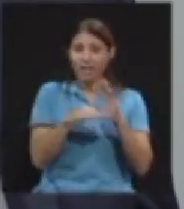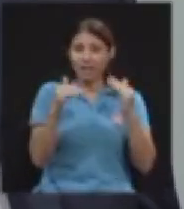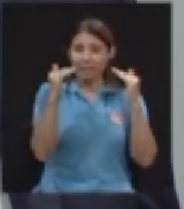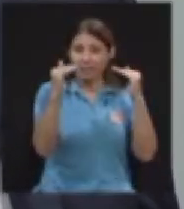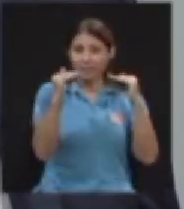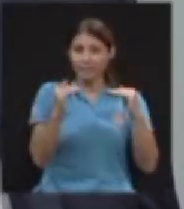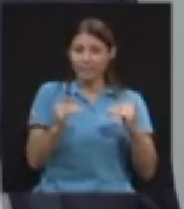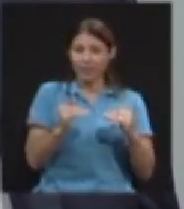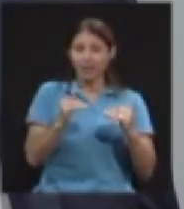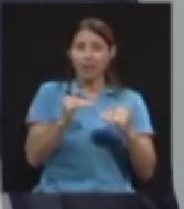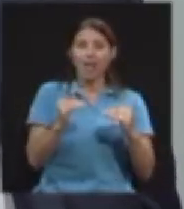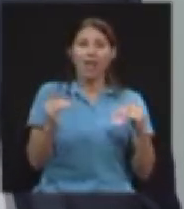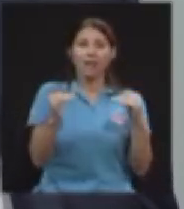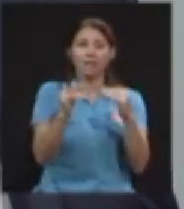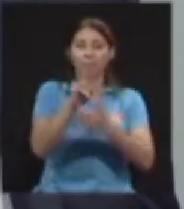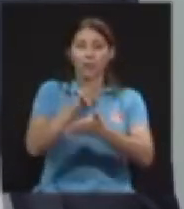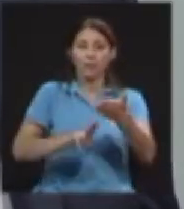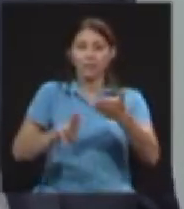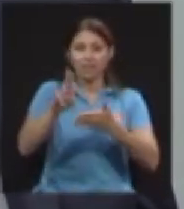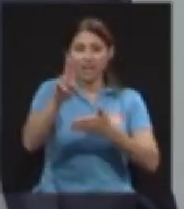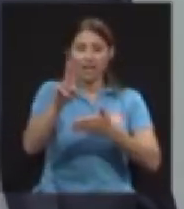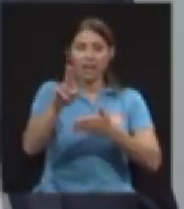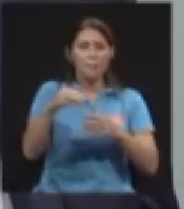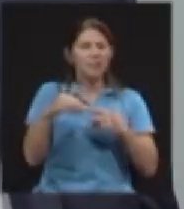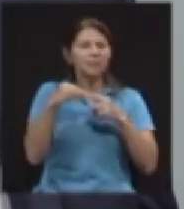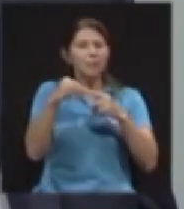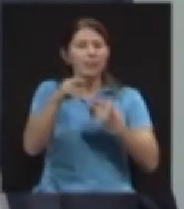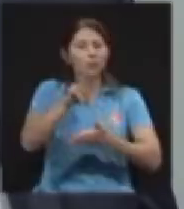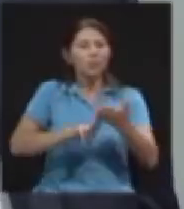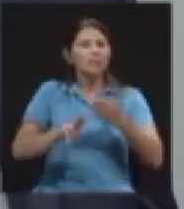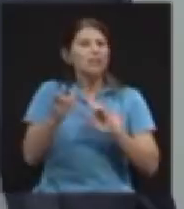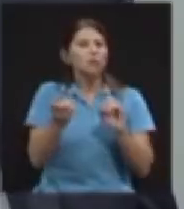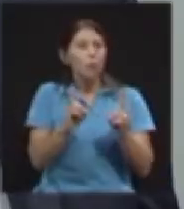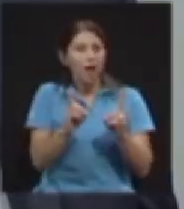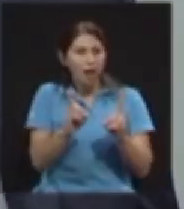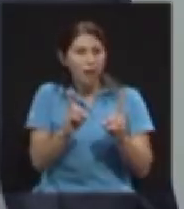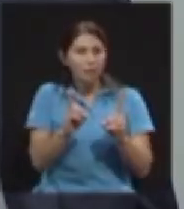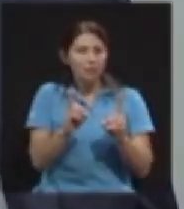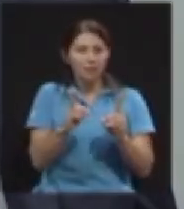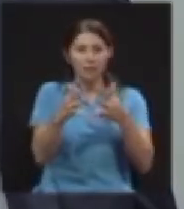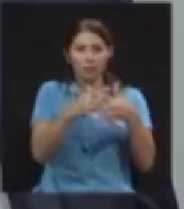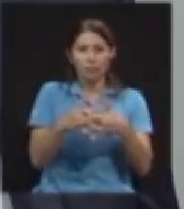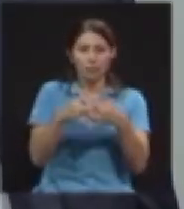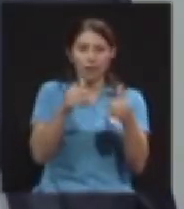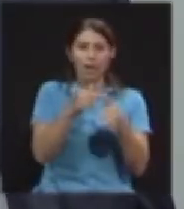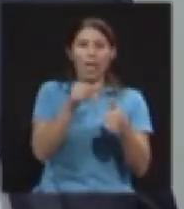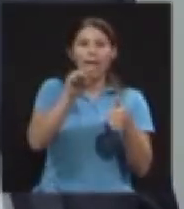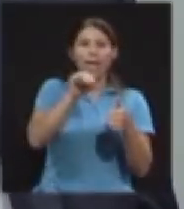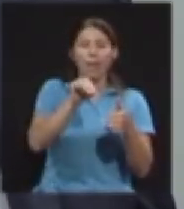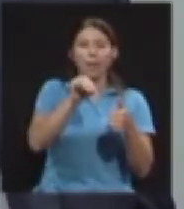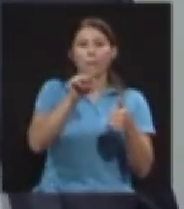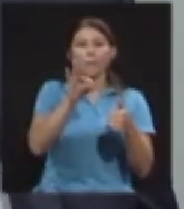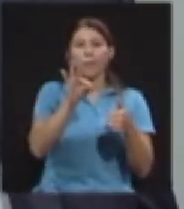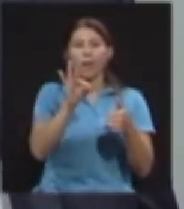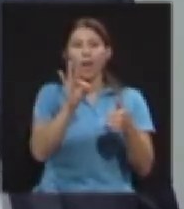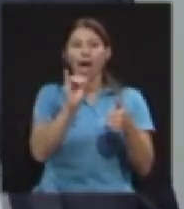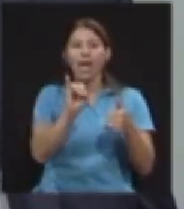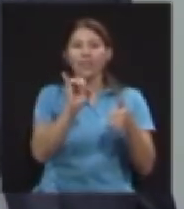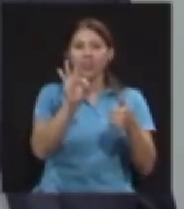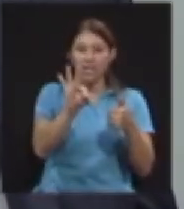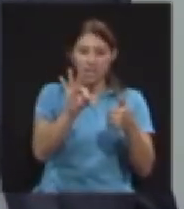universidades dentro del ranking son estadounidenses. Estamos hablando de Chicago, Harvard, MIT, Berkeley, UCLA,